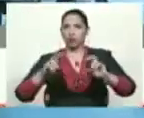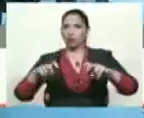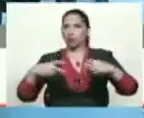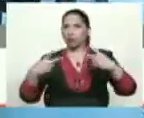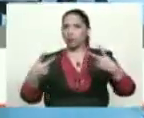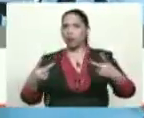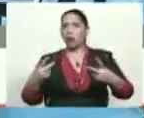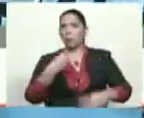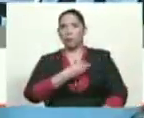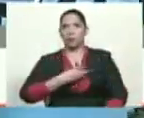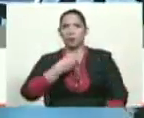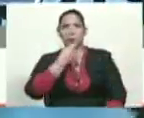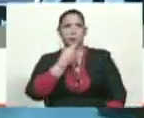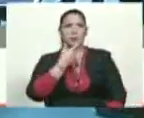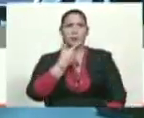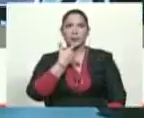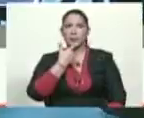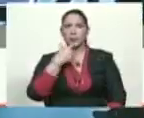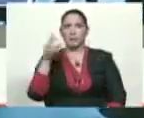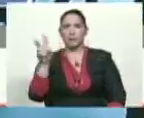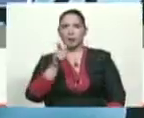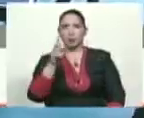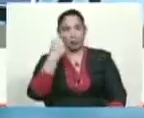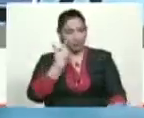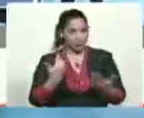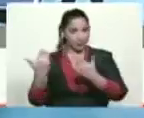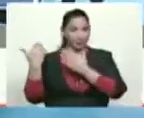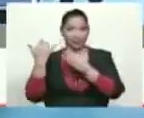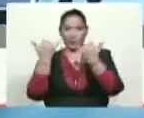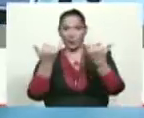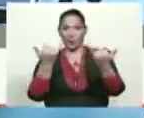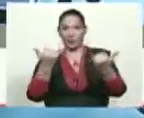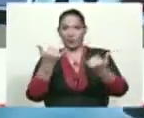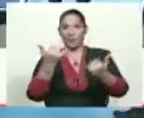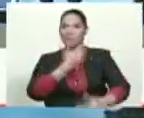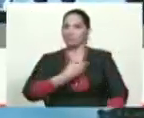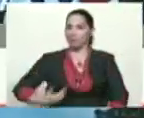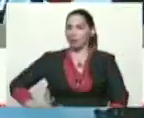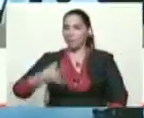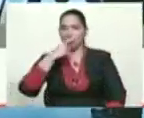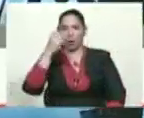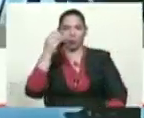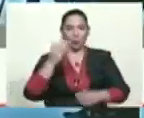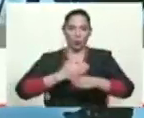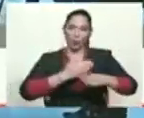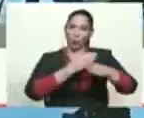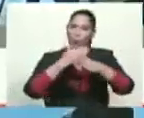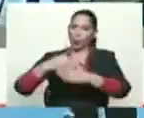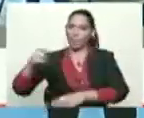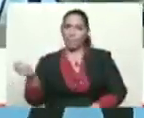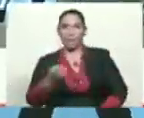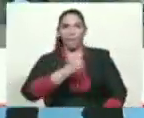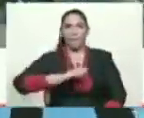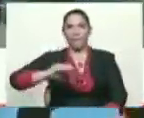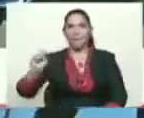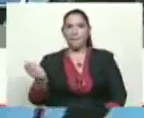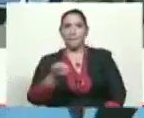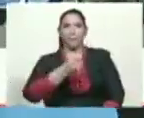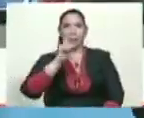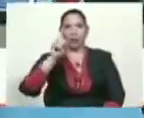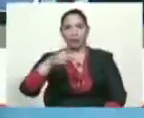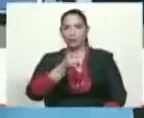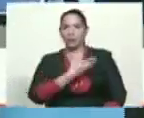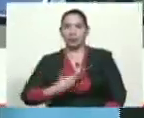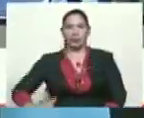embellecer a venezuela ven ustedes en esta toma el jefe de estado venezolano compartiendo esta partida de ping pong también con la